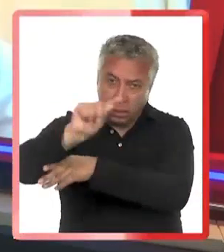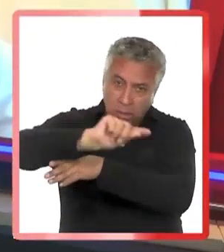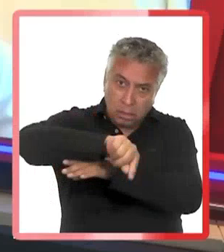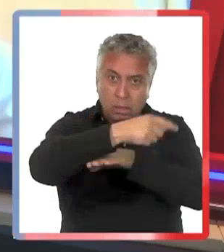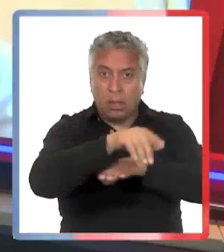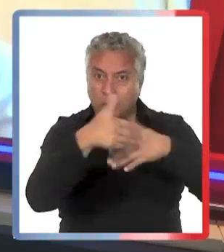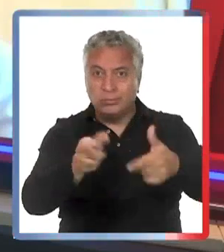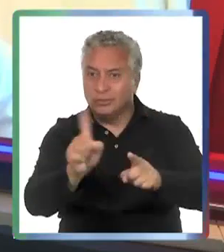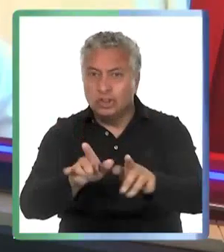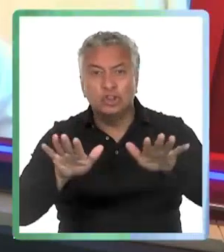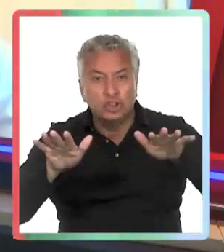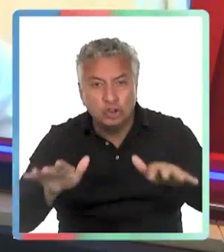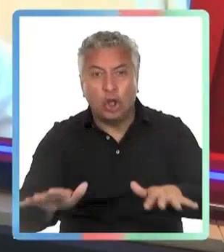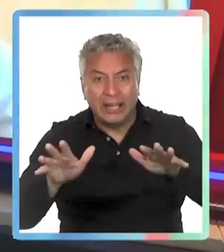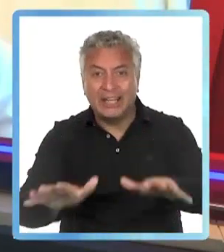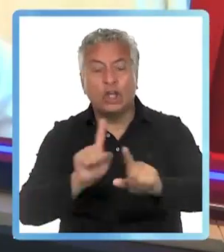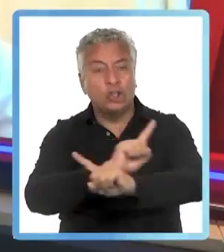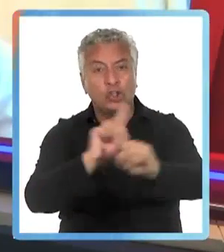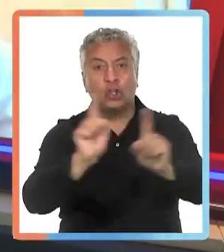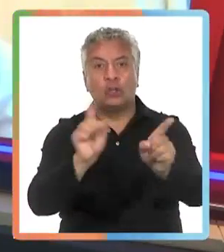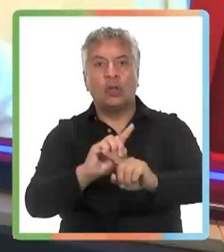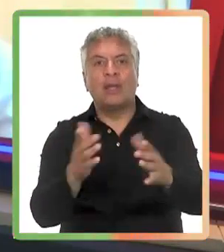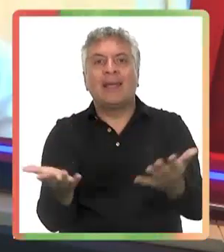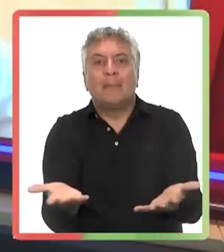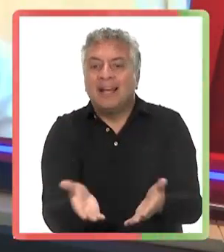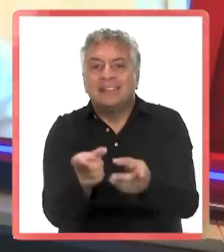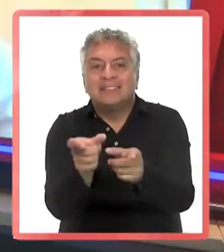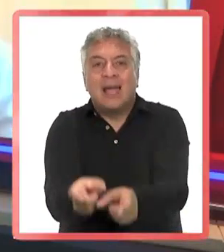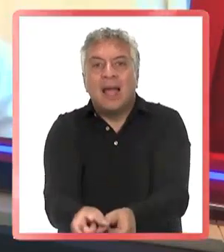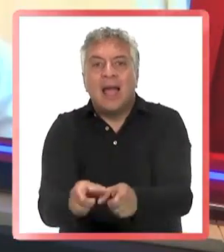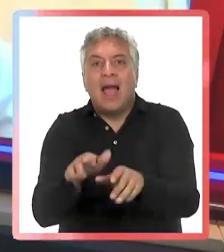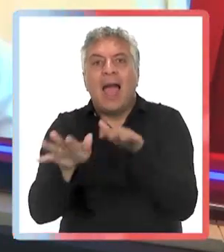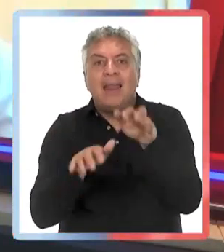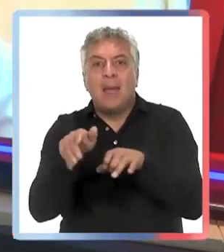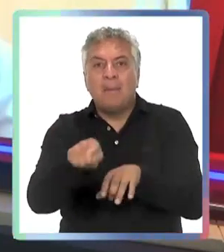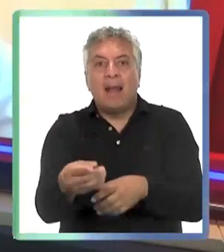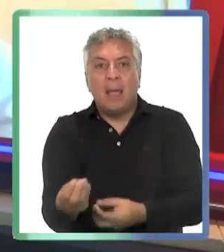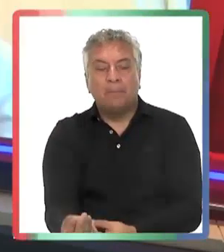luego caían al suelo, decían, no los toque, por favor. ¿Pero qué pasa en el organismo, qué pasa en el